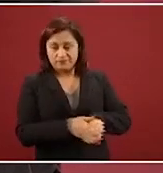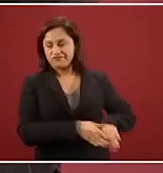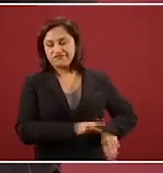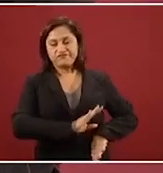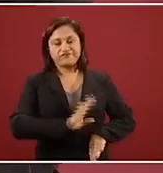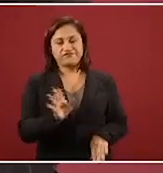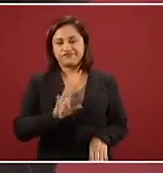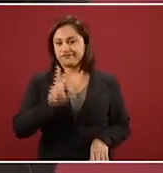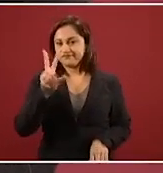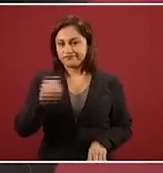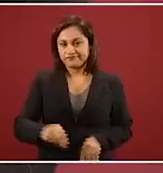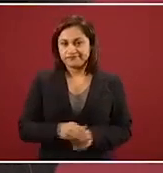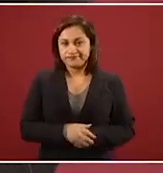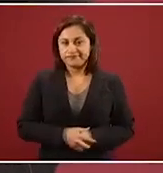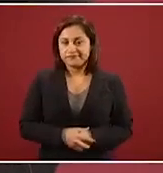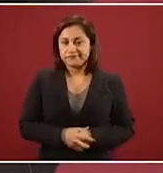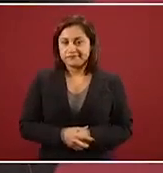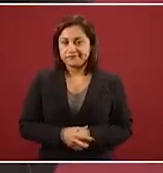Ahora